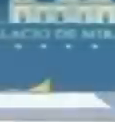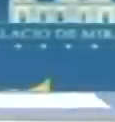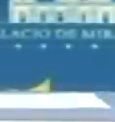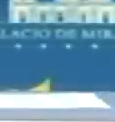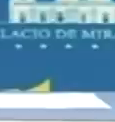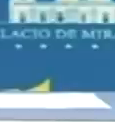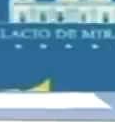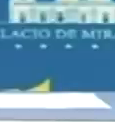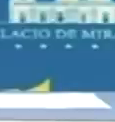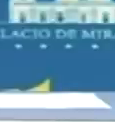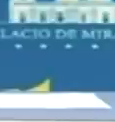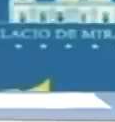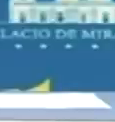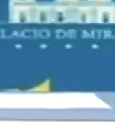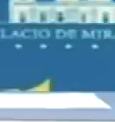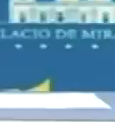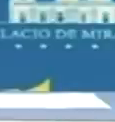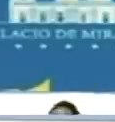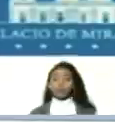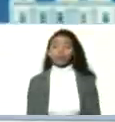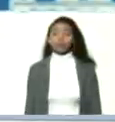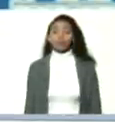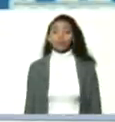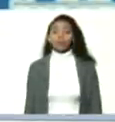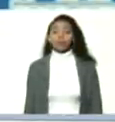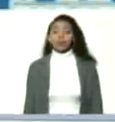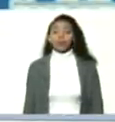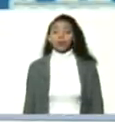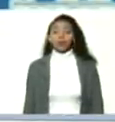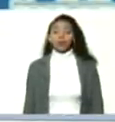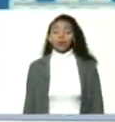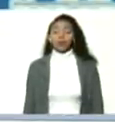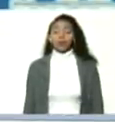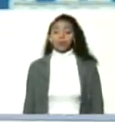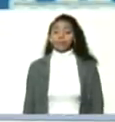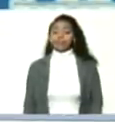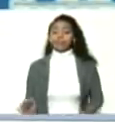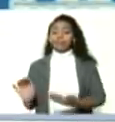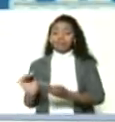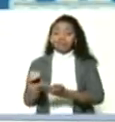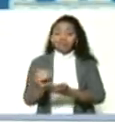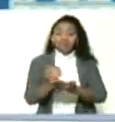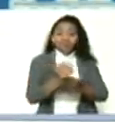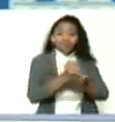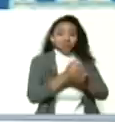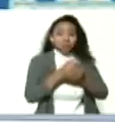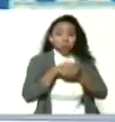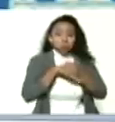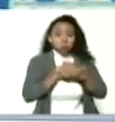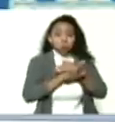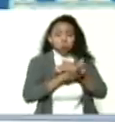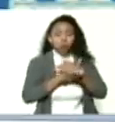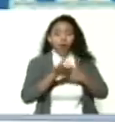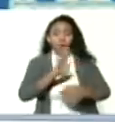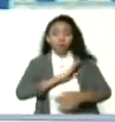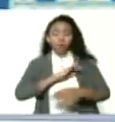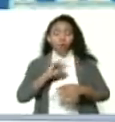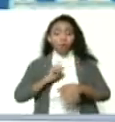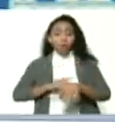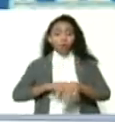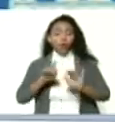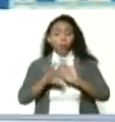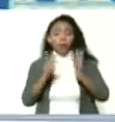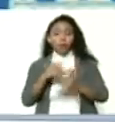Cesión de parte, relevo de pruebas, una política, el acaparamiento, y en un momento de pandemia de